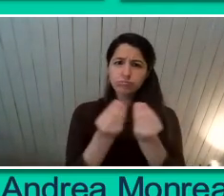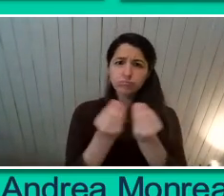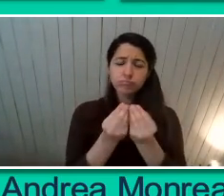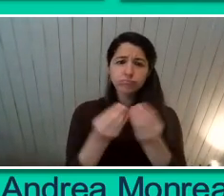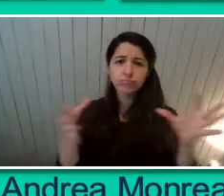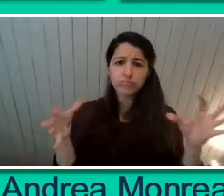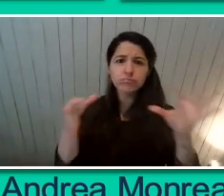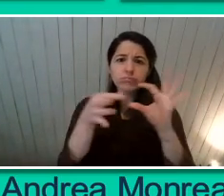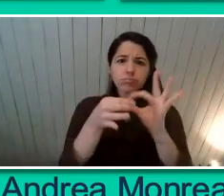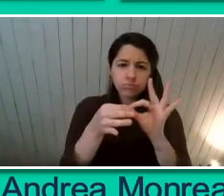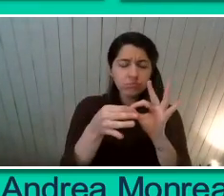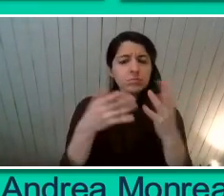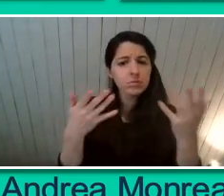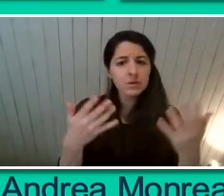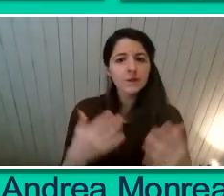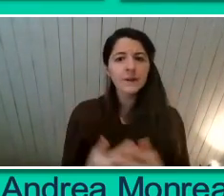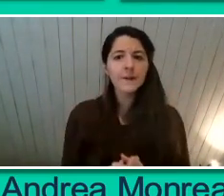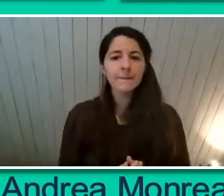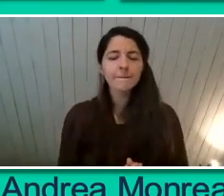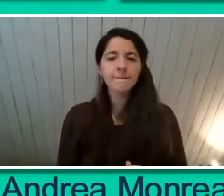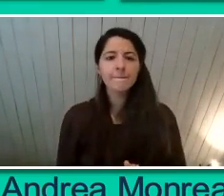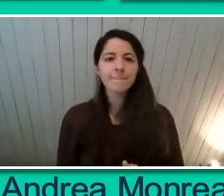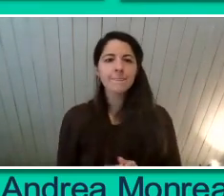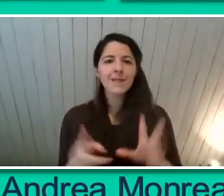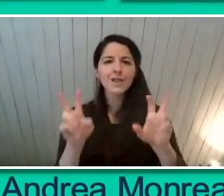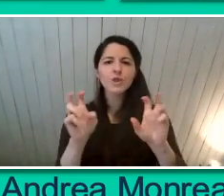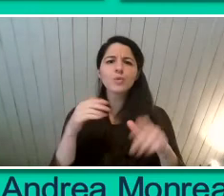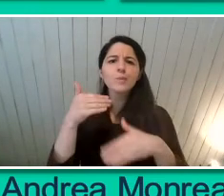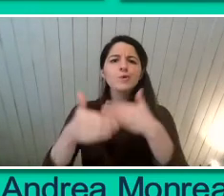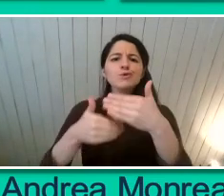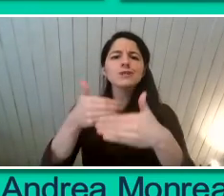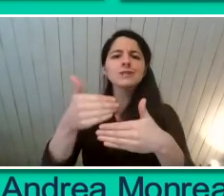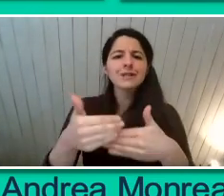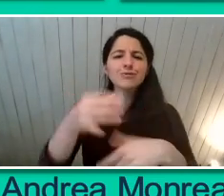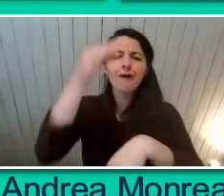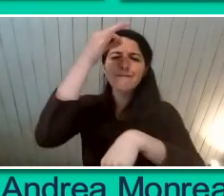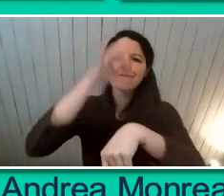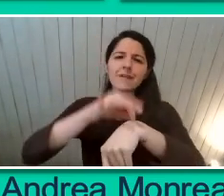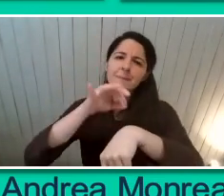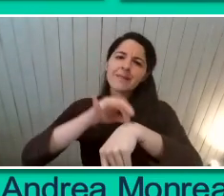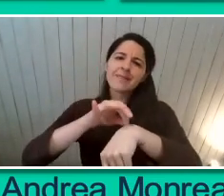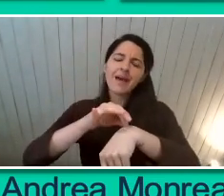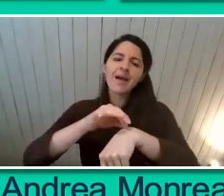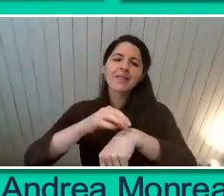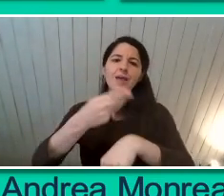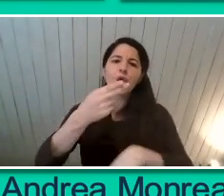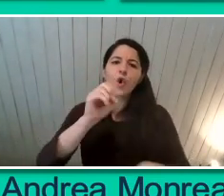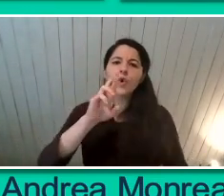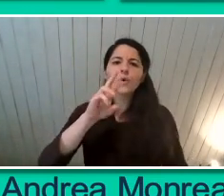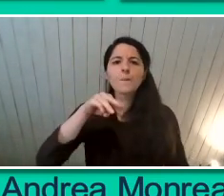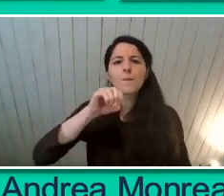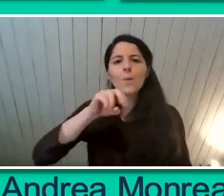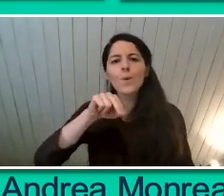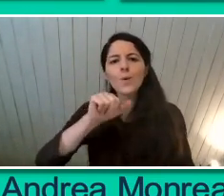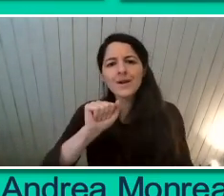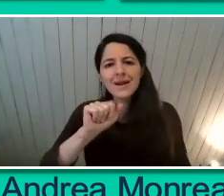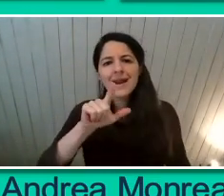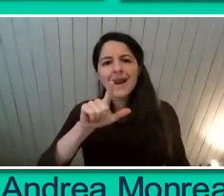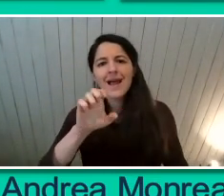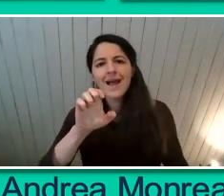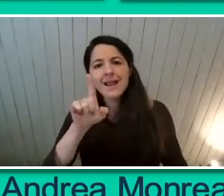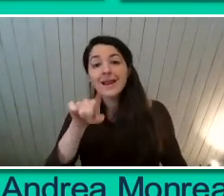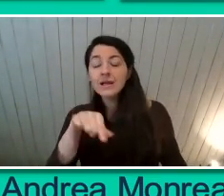¿cierto?, en estos procesos de enfermedades hormonales, pero que también obviamente podemos ir